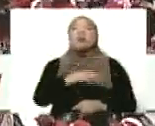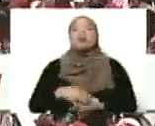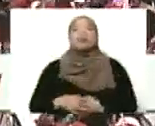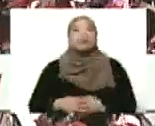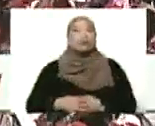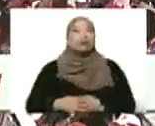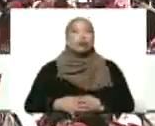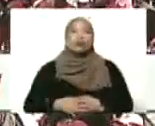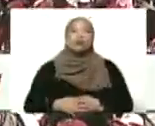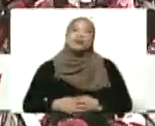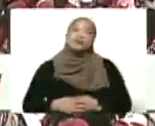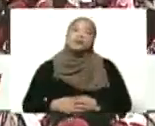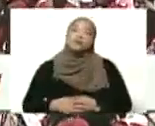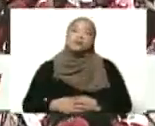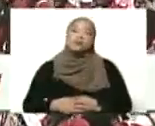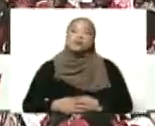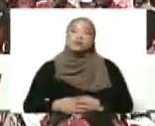de